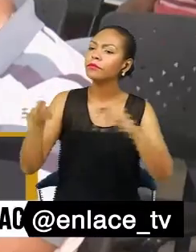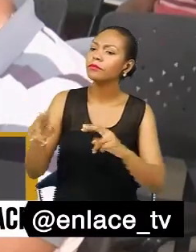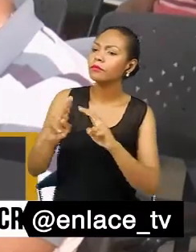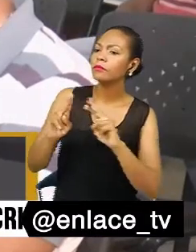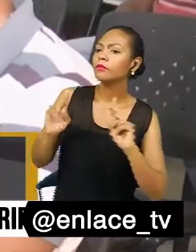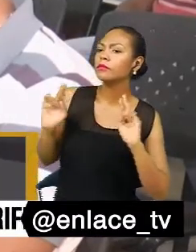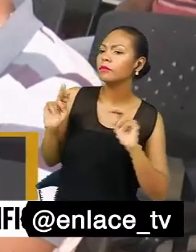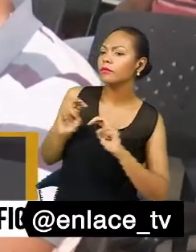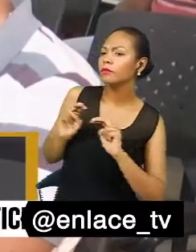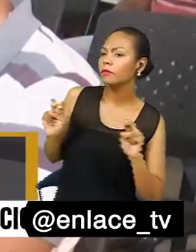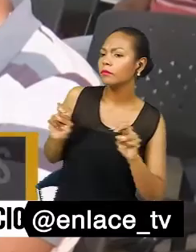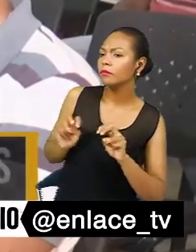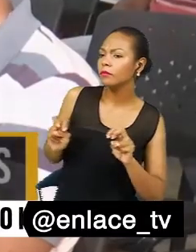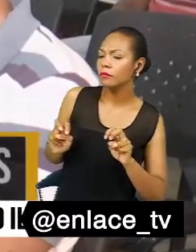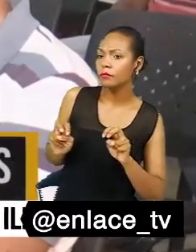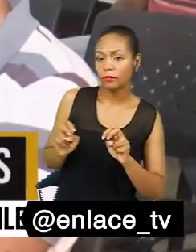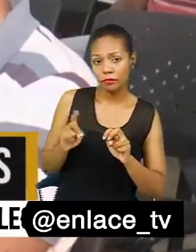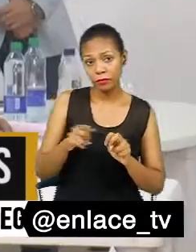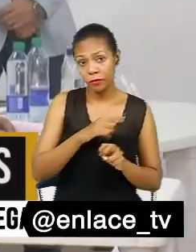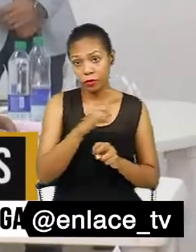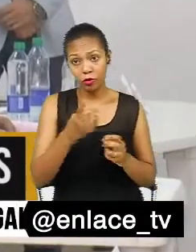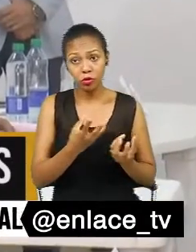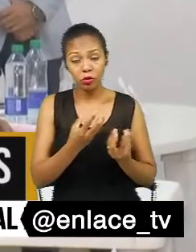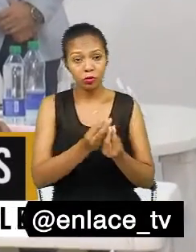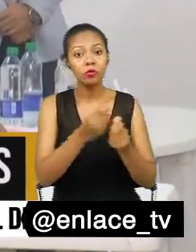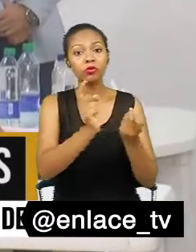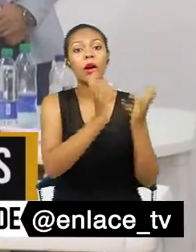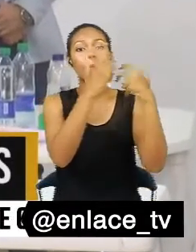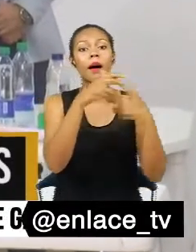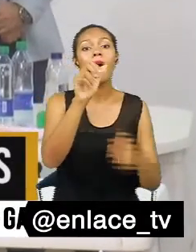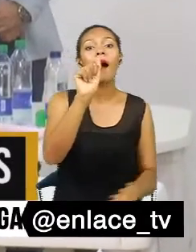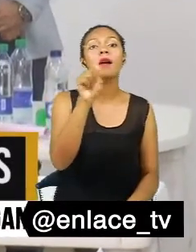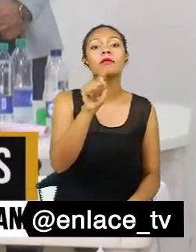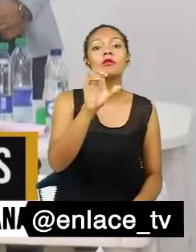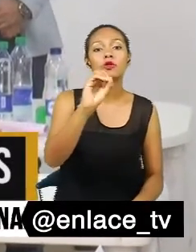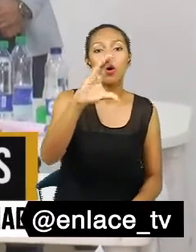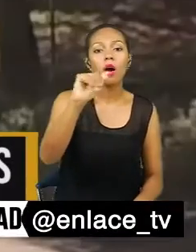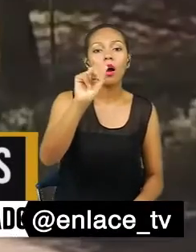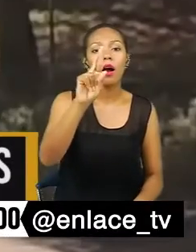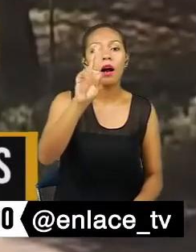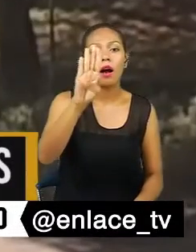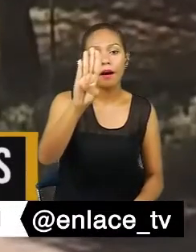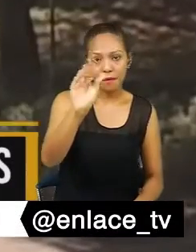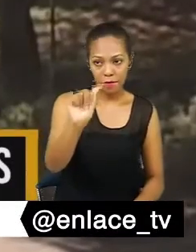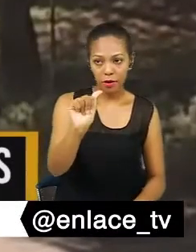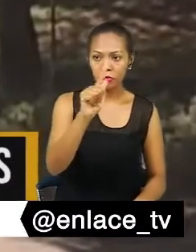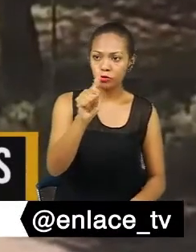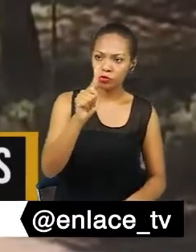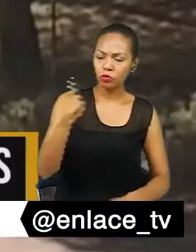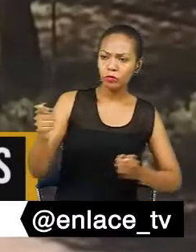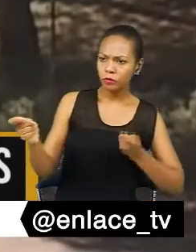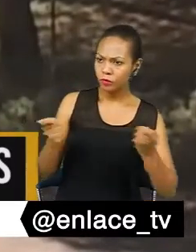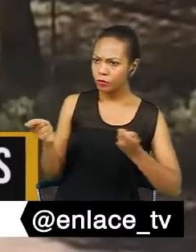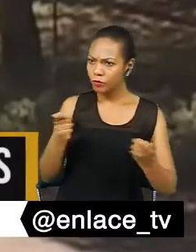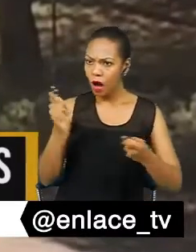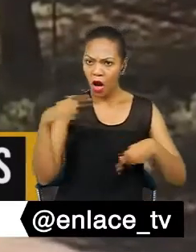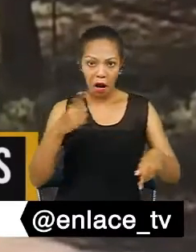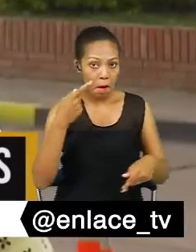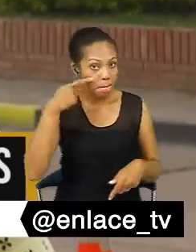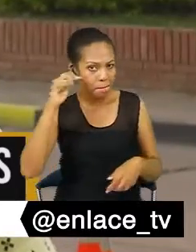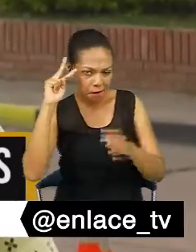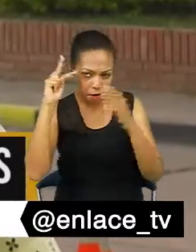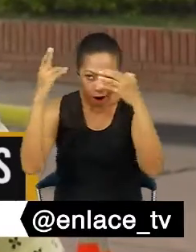expendedores de carne de Barranca Bermeja, agremiados en Azocarba, se ha decidido adoptar medidas estrictas para el control de los mataderos clandestinos de ganado en esta zona del